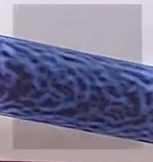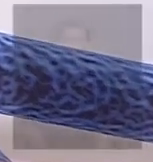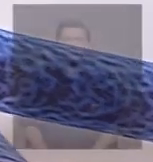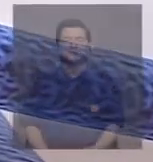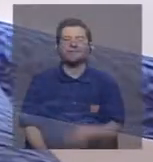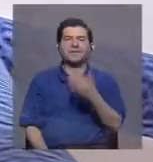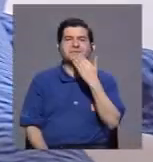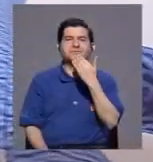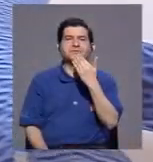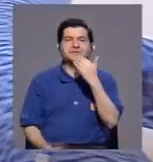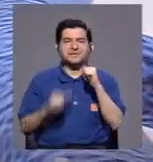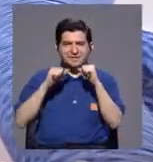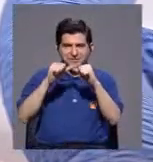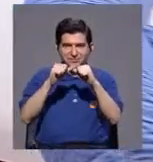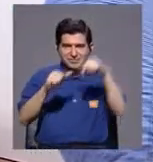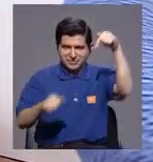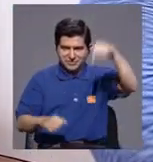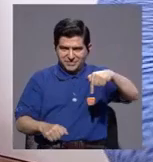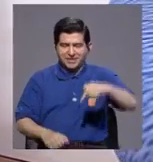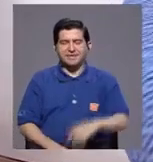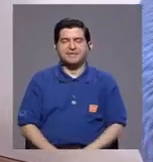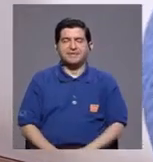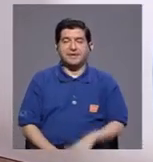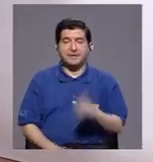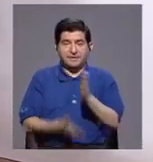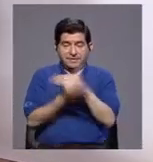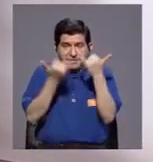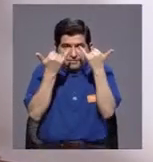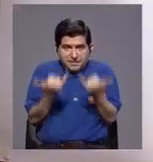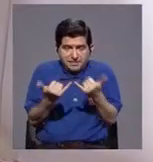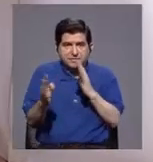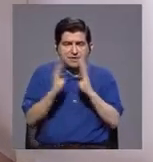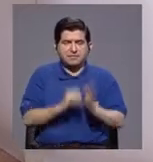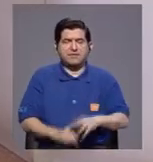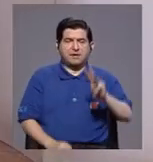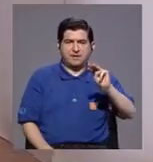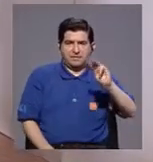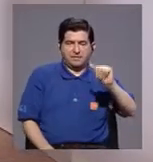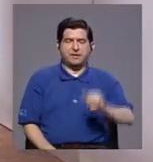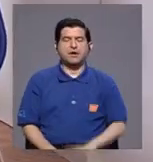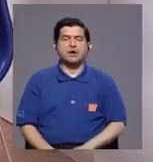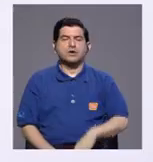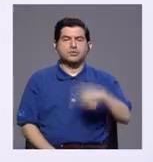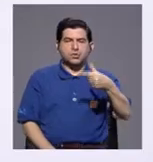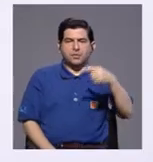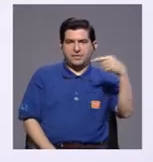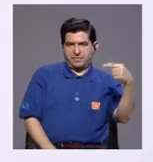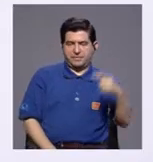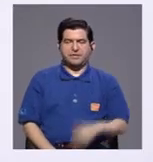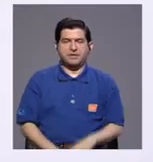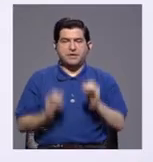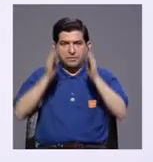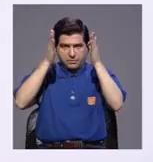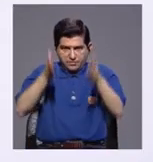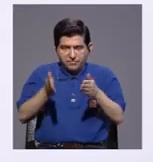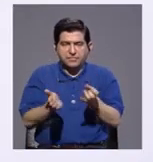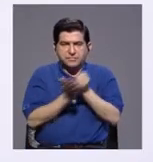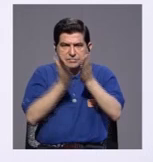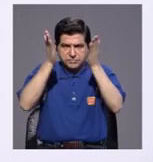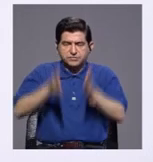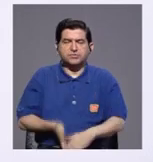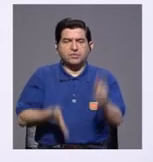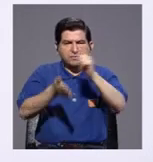gracias por continuar con nosotros en este segmento vamos a hablar con el master joan y garro quien es profesor e investigador